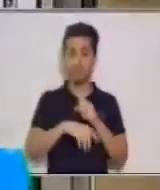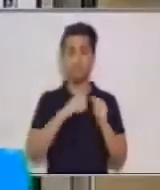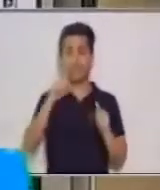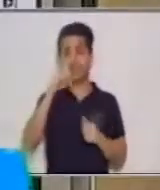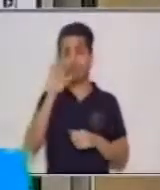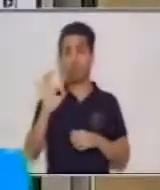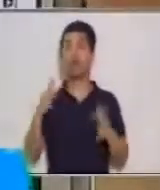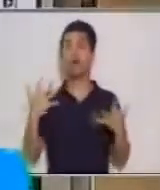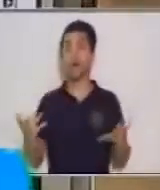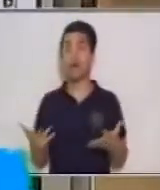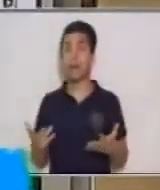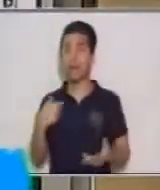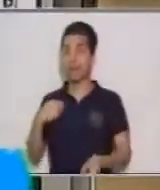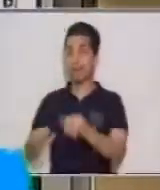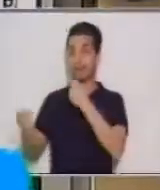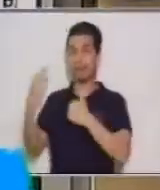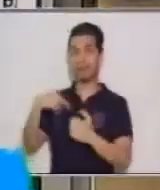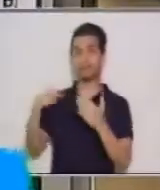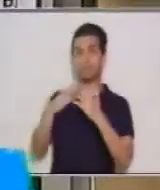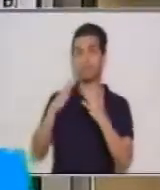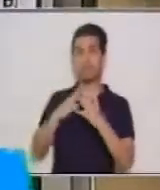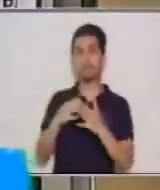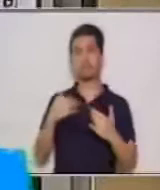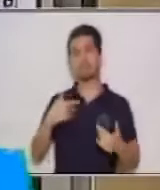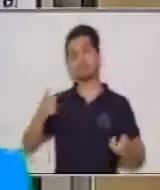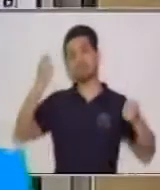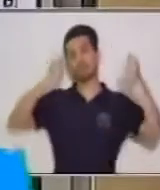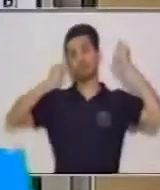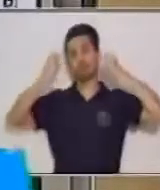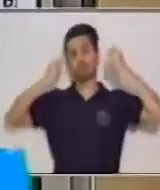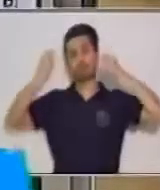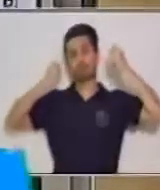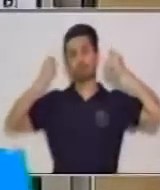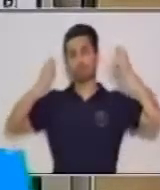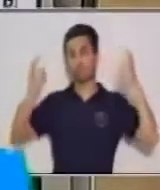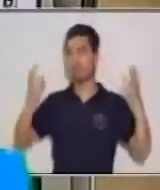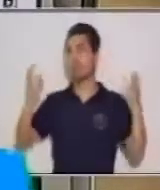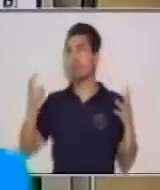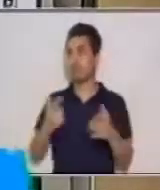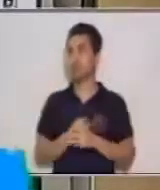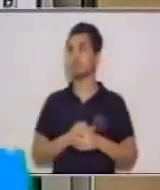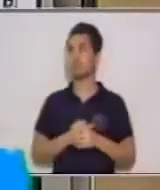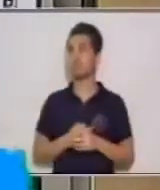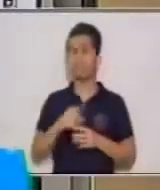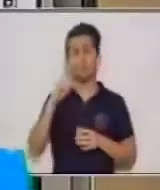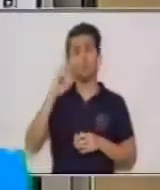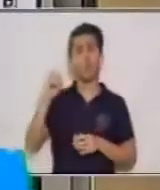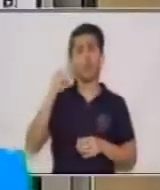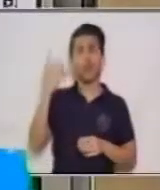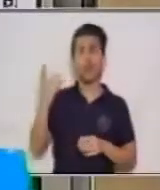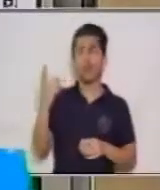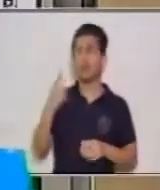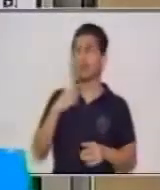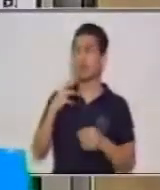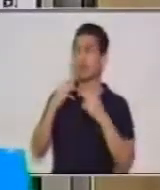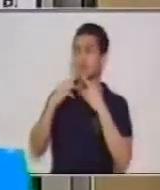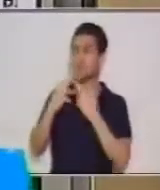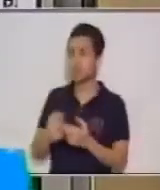bañar. Entonces si la causa responde a por qué ocurrió esto, nuestro efecto ¿a qué va a